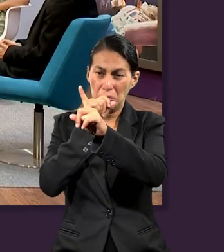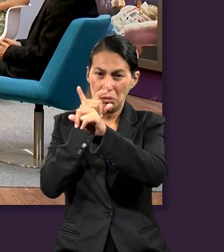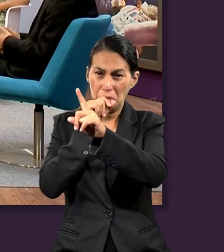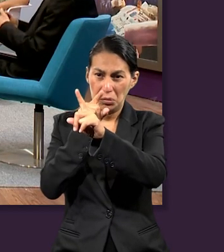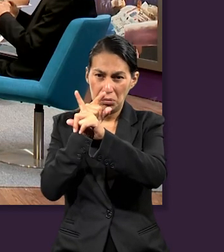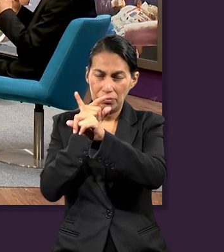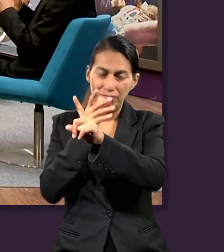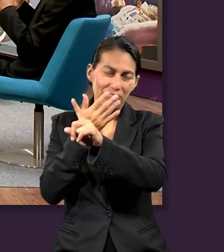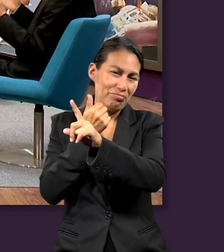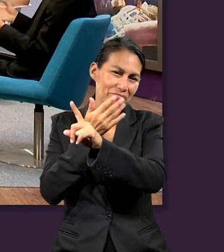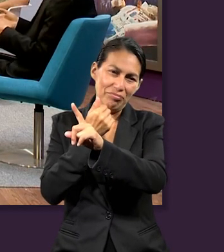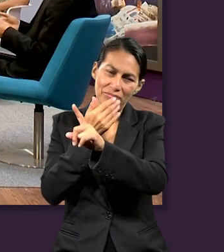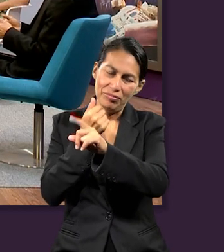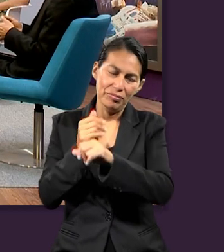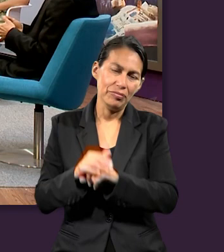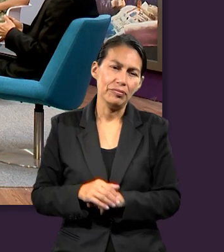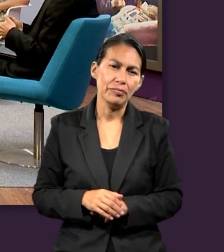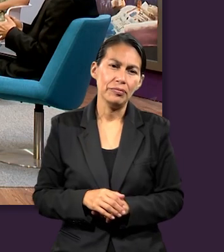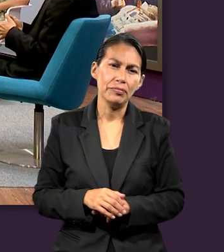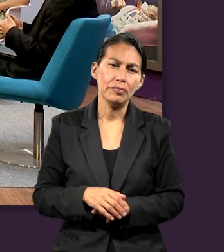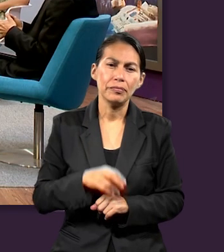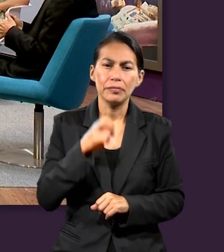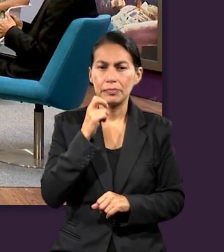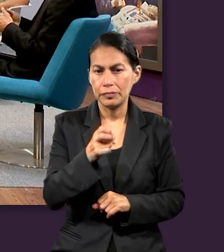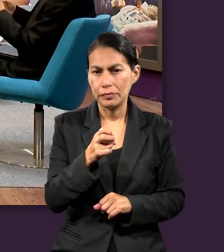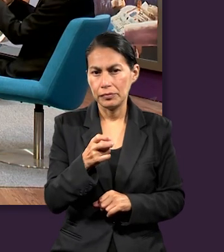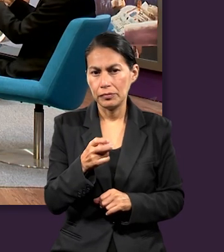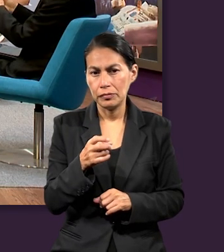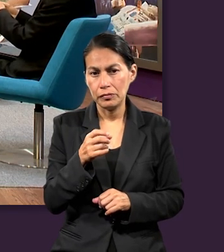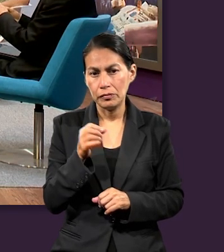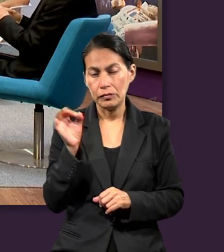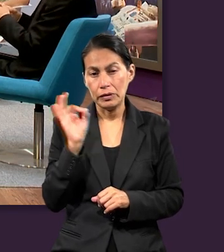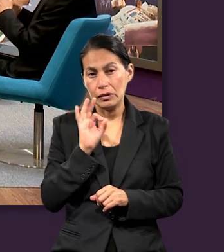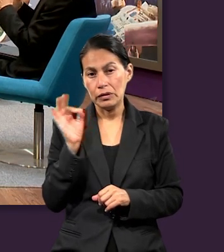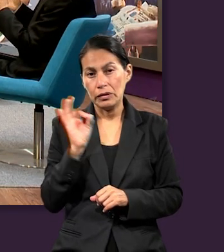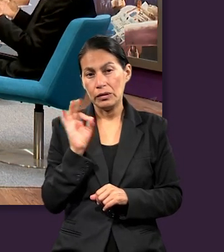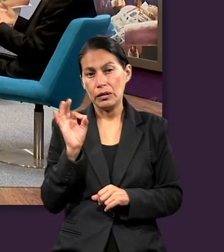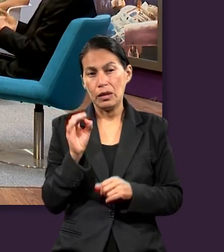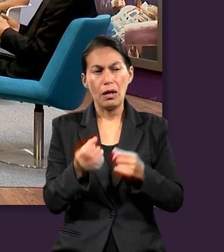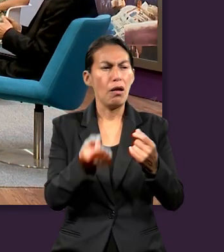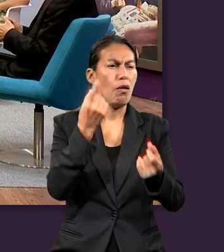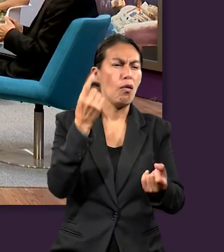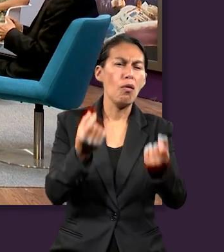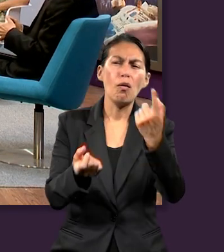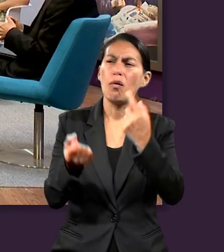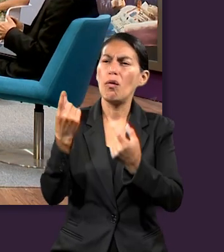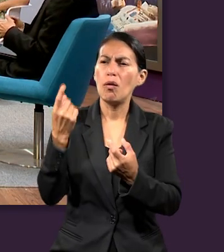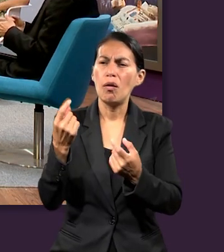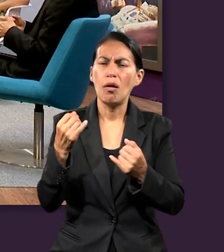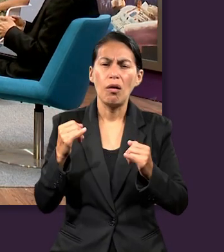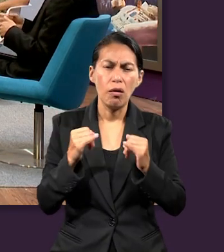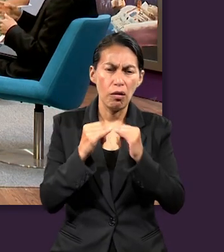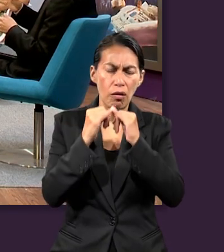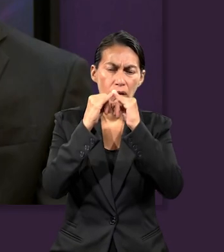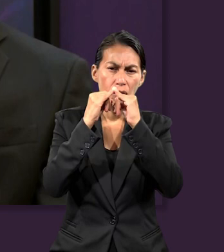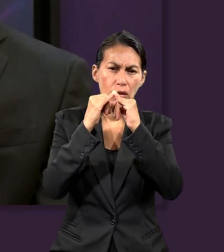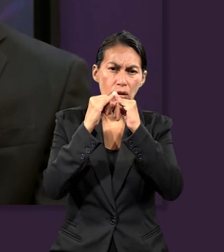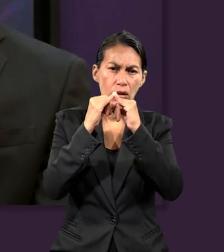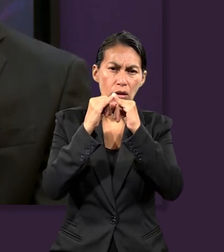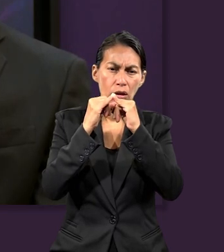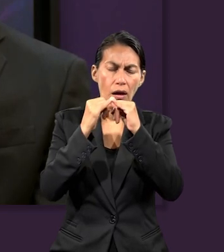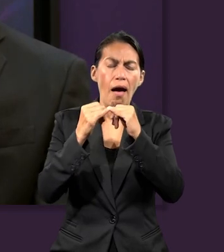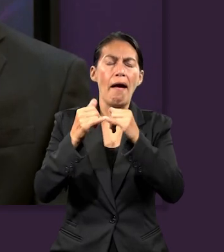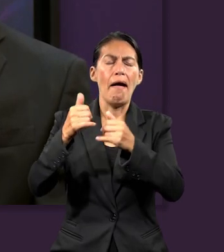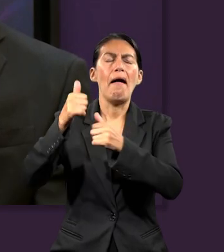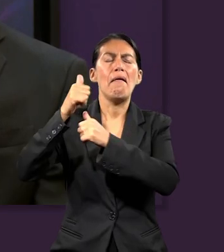un factor determinante para que algunas instituciones puedan tomar el liderazgo usted